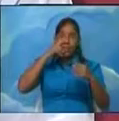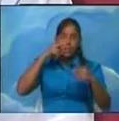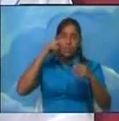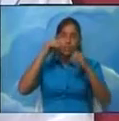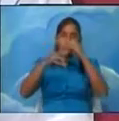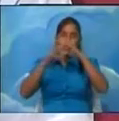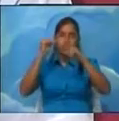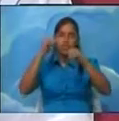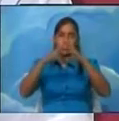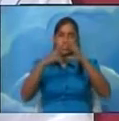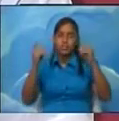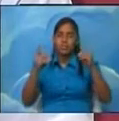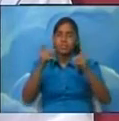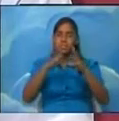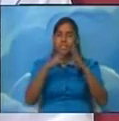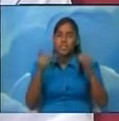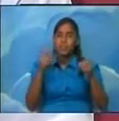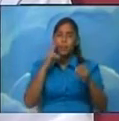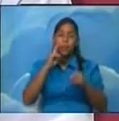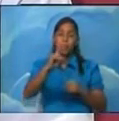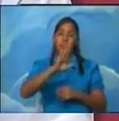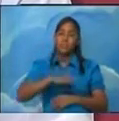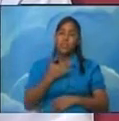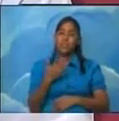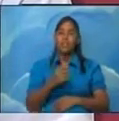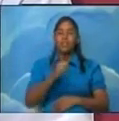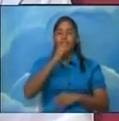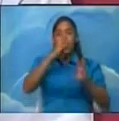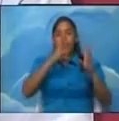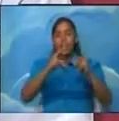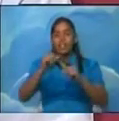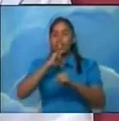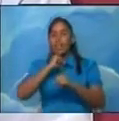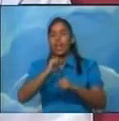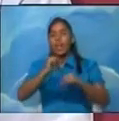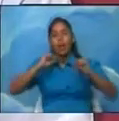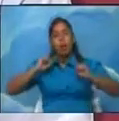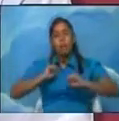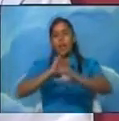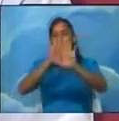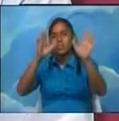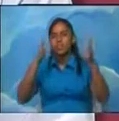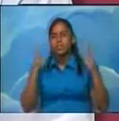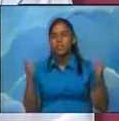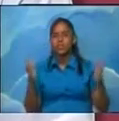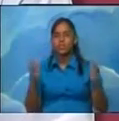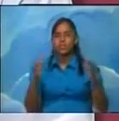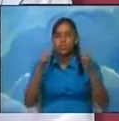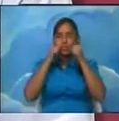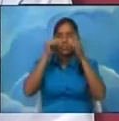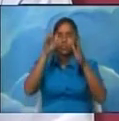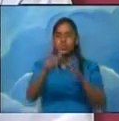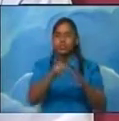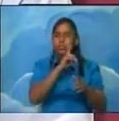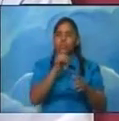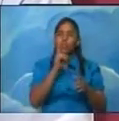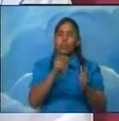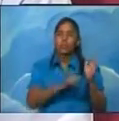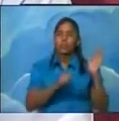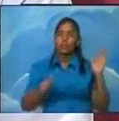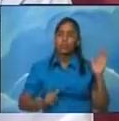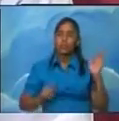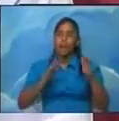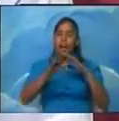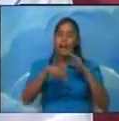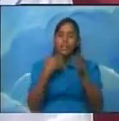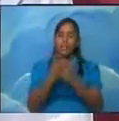que traían los espías, podemos ver que la tierra era maravillosa y grande. Bendito sea el nombre del Señor hasta el día de